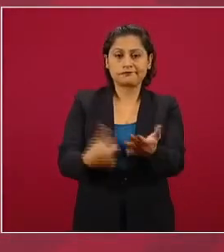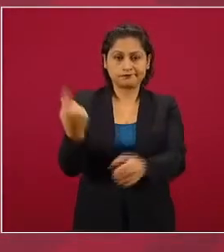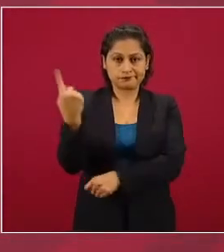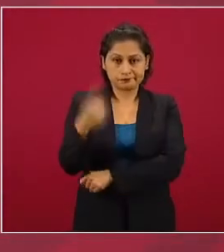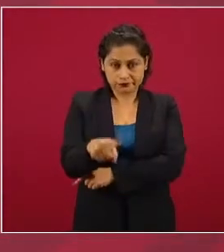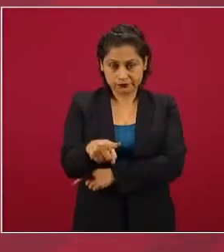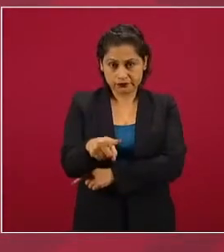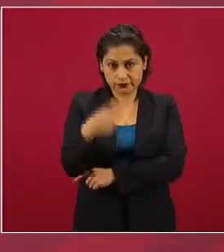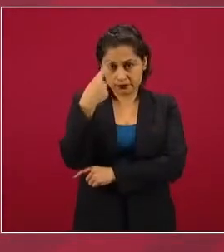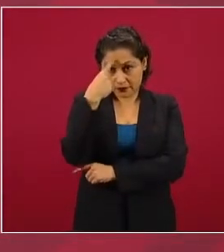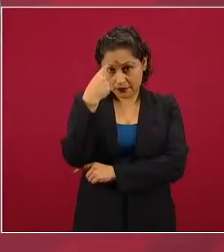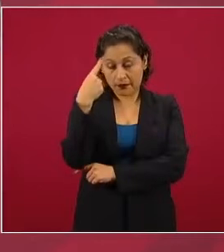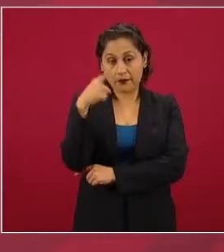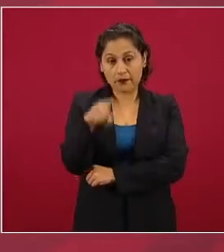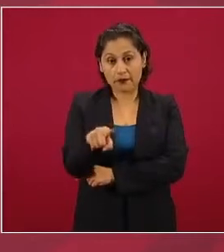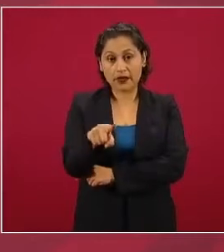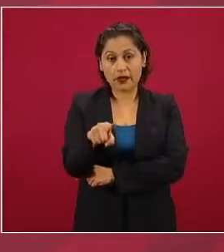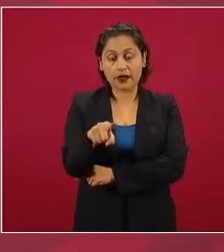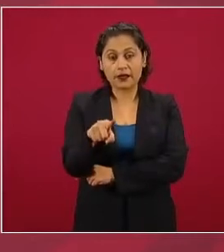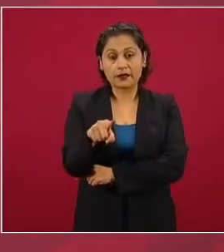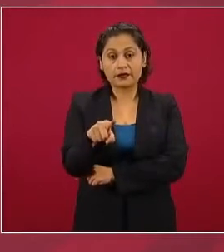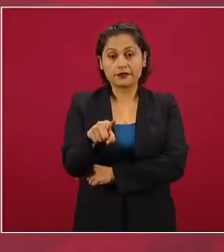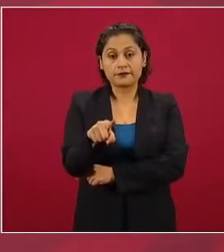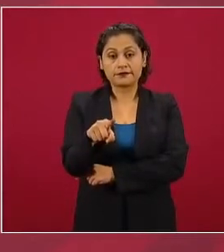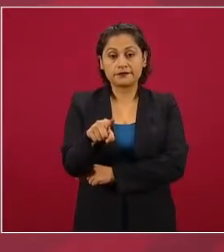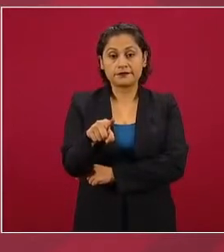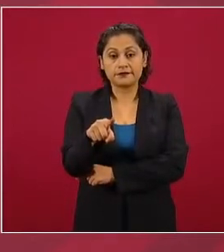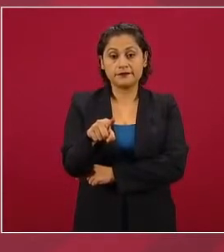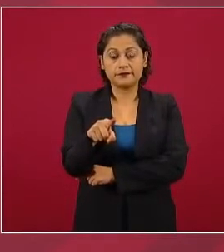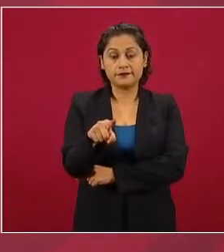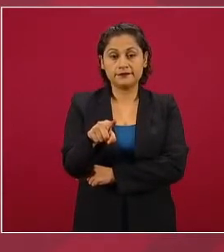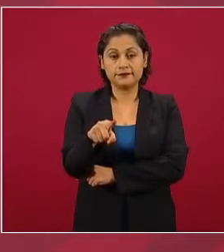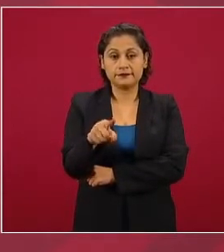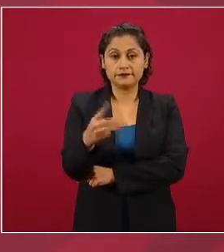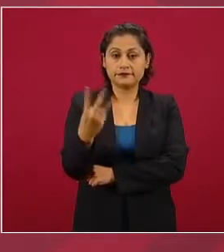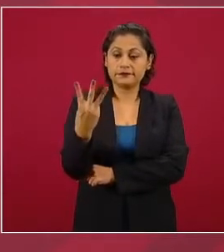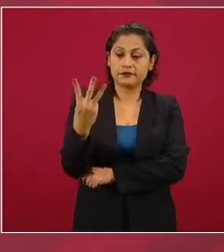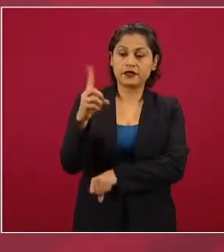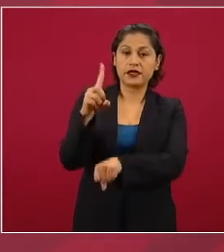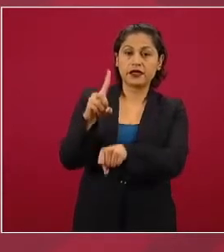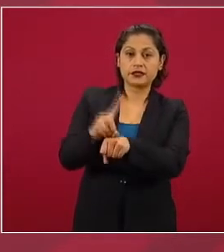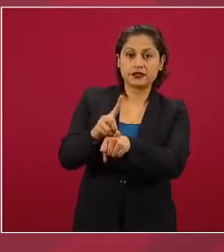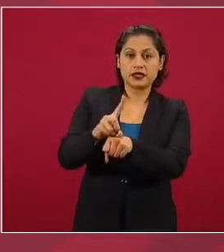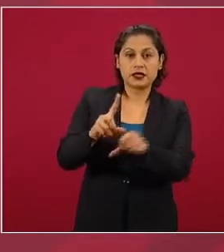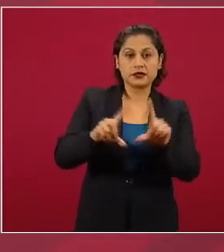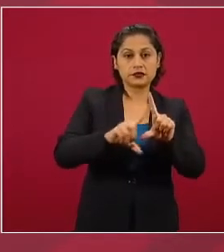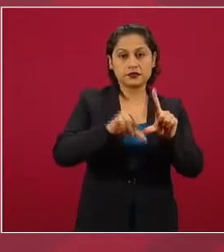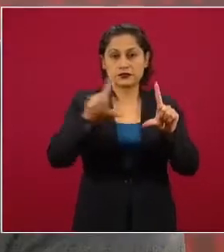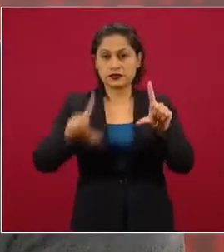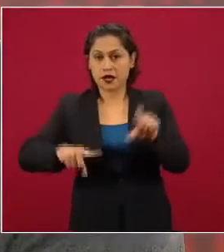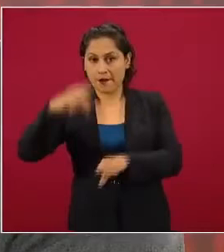para que dediquemos 3 días de luto nacional,